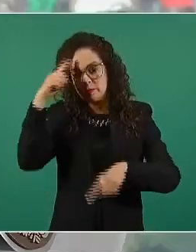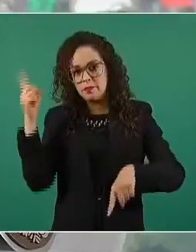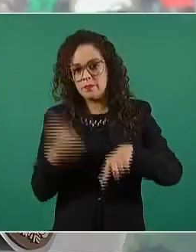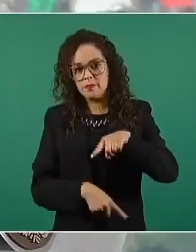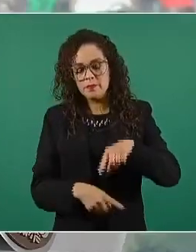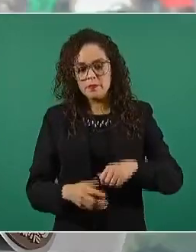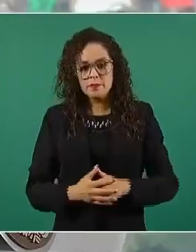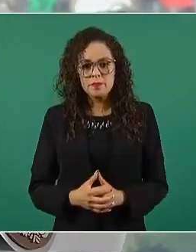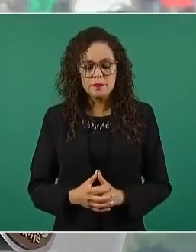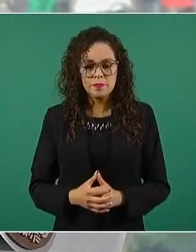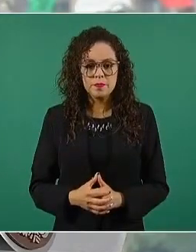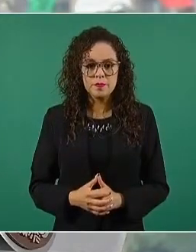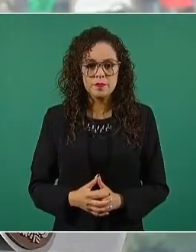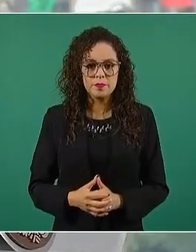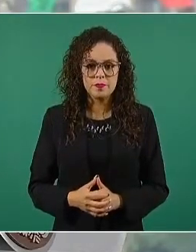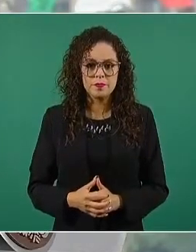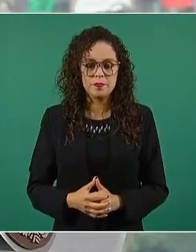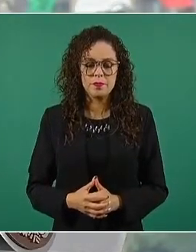Agrega